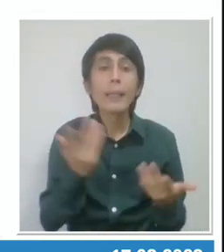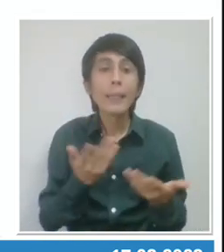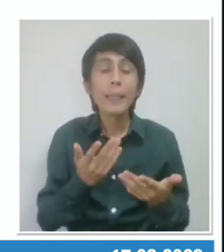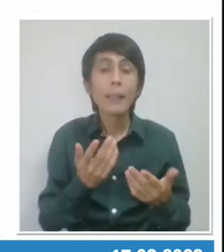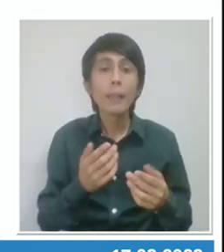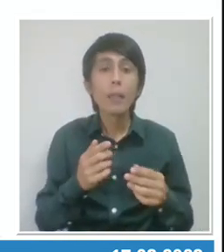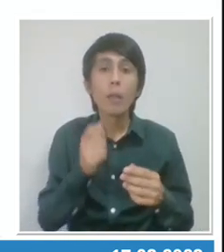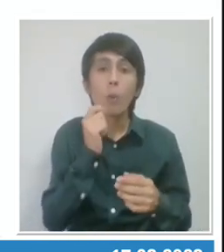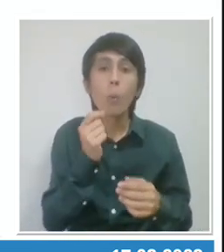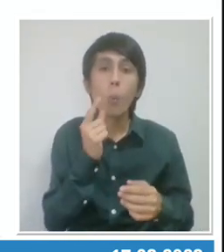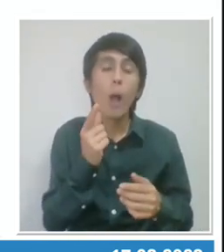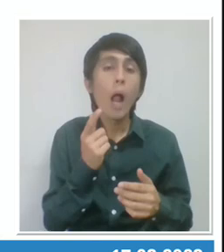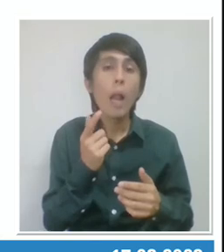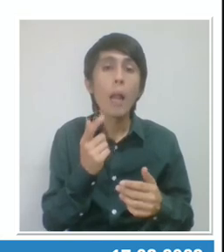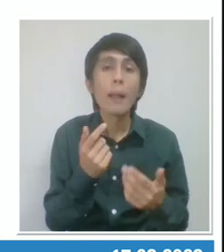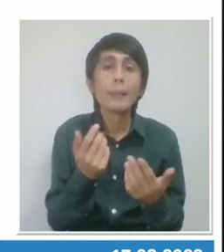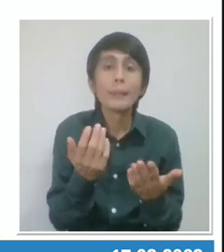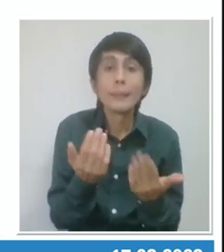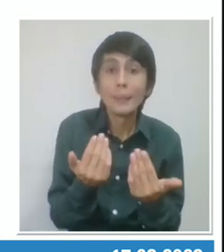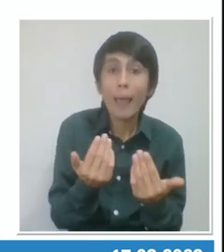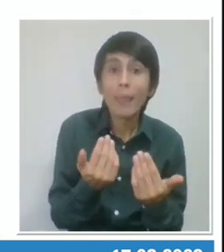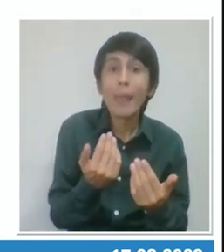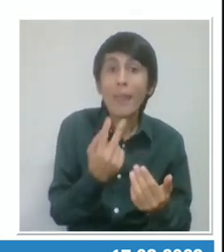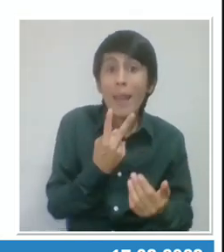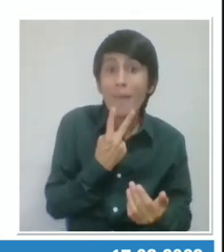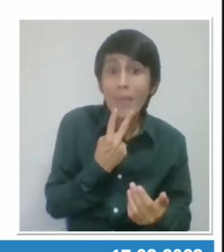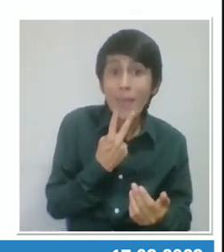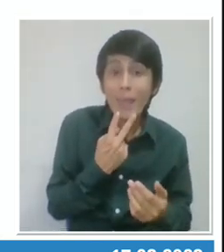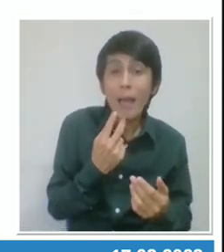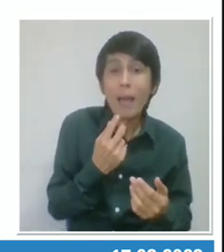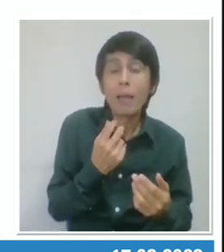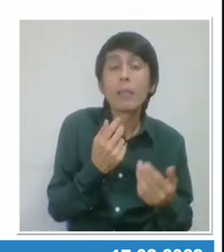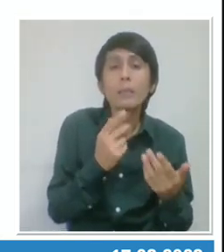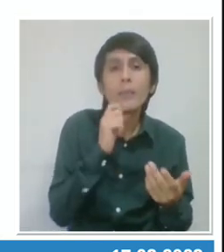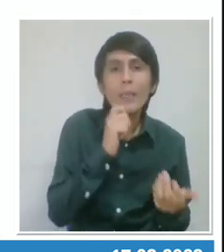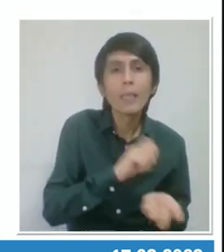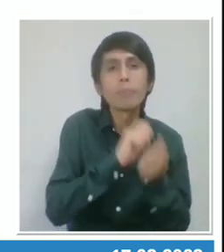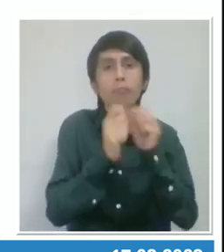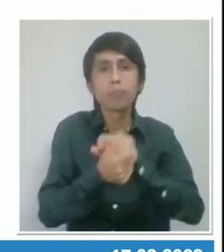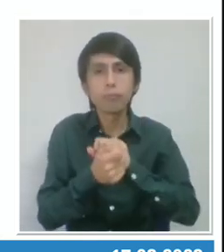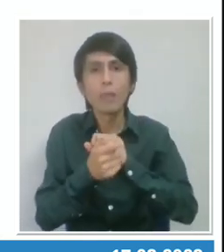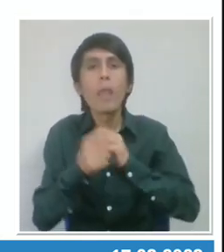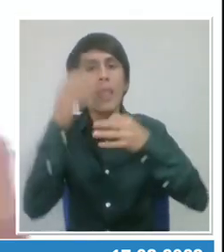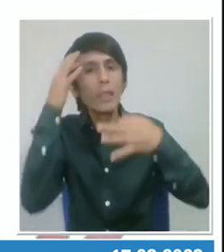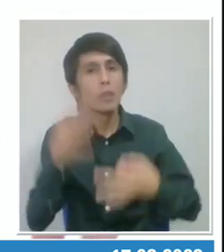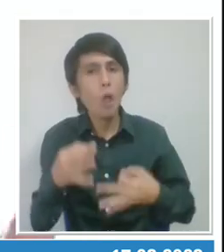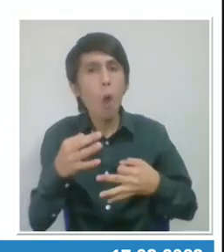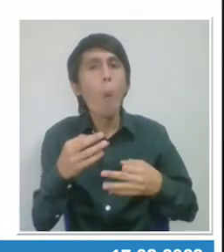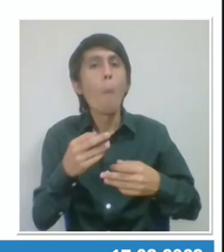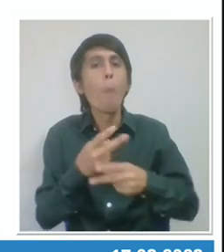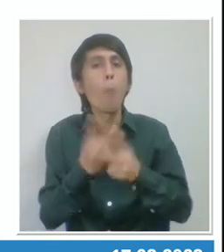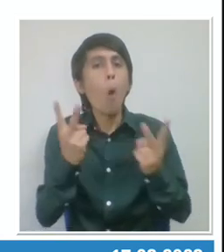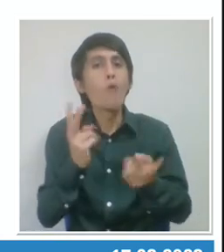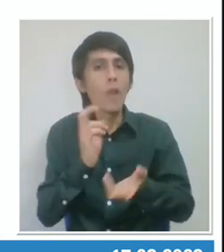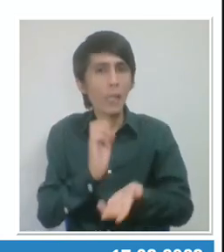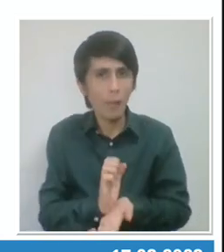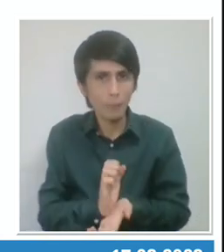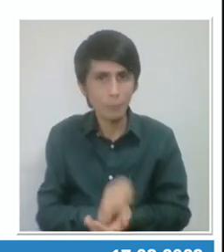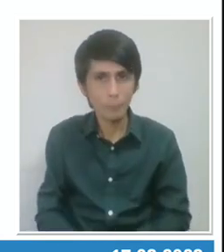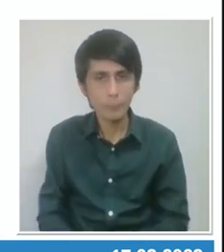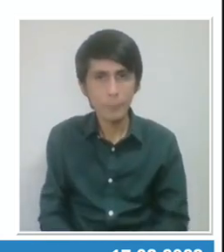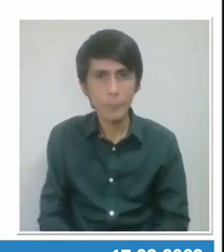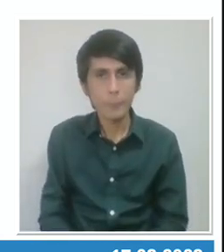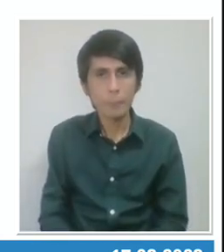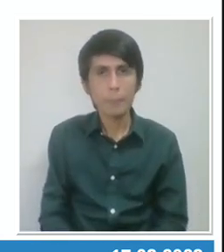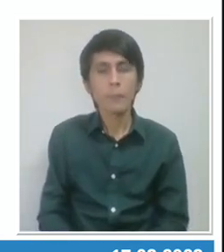¿no?, pasan a ser una decisión pública. Yo diría, así lo comprendo yo, que ese es